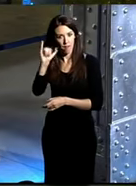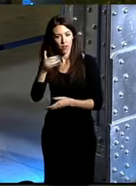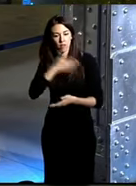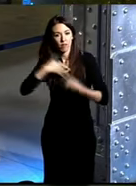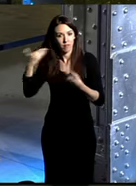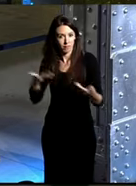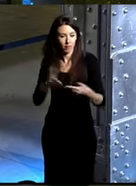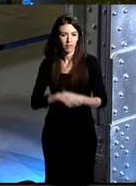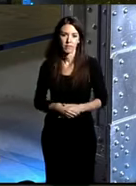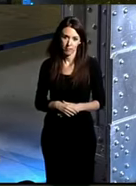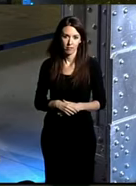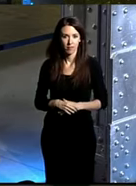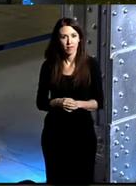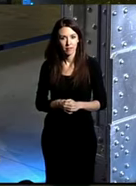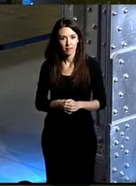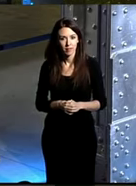Bueno, Rosa,